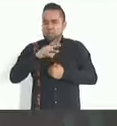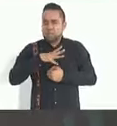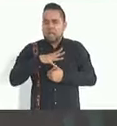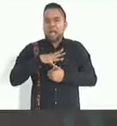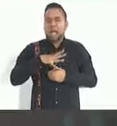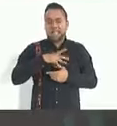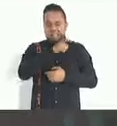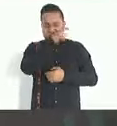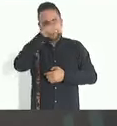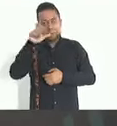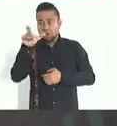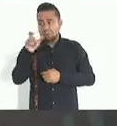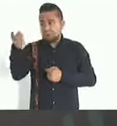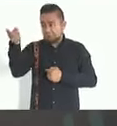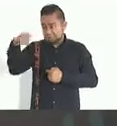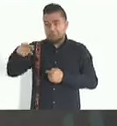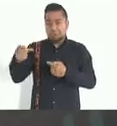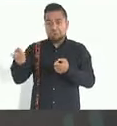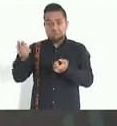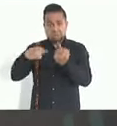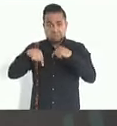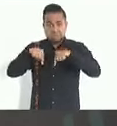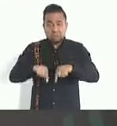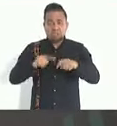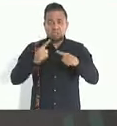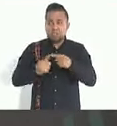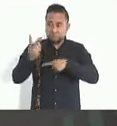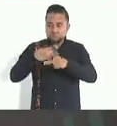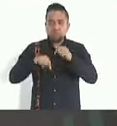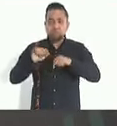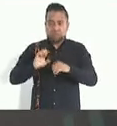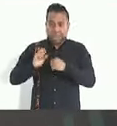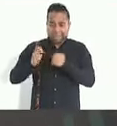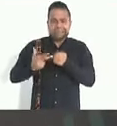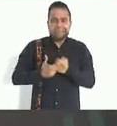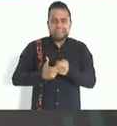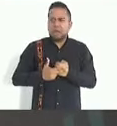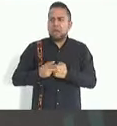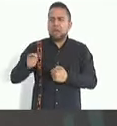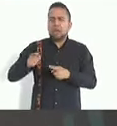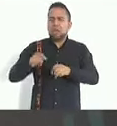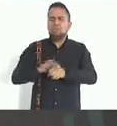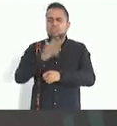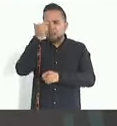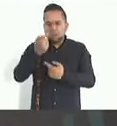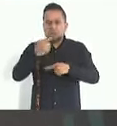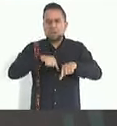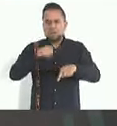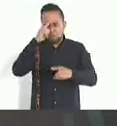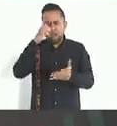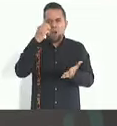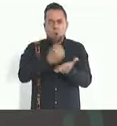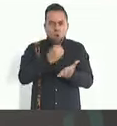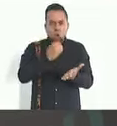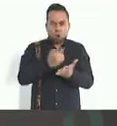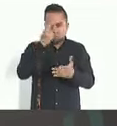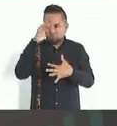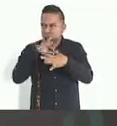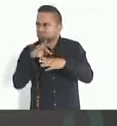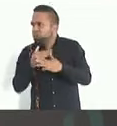Cuando vinieron los europeos, vinieron por el oro, vinieron por lo